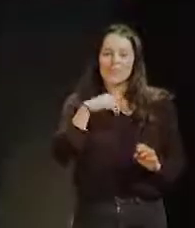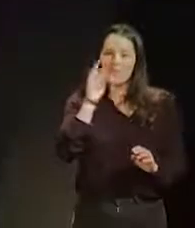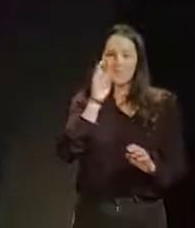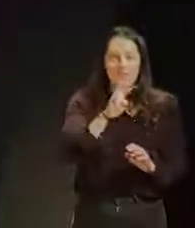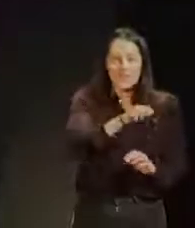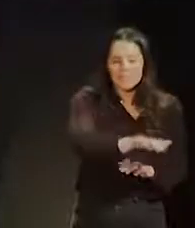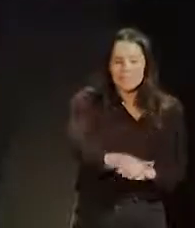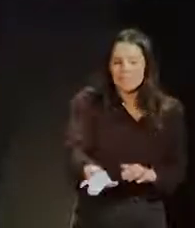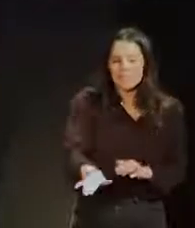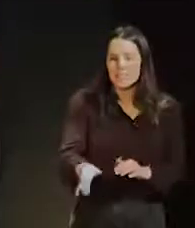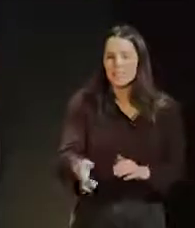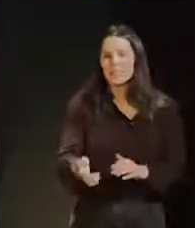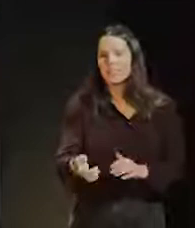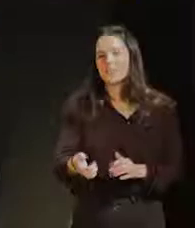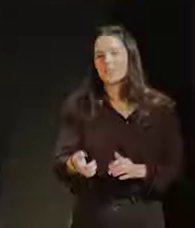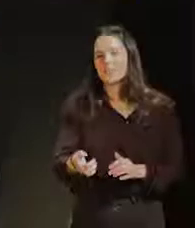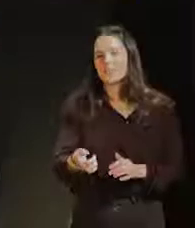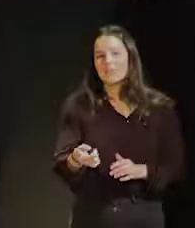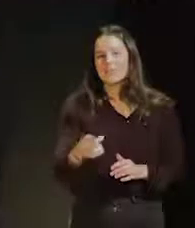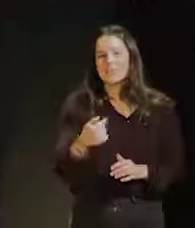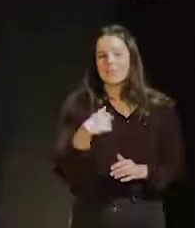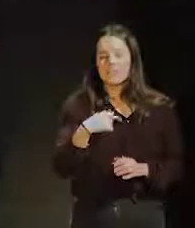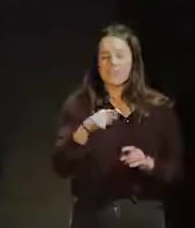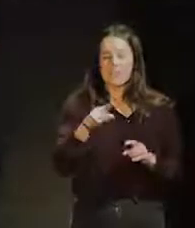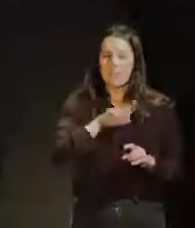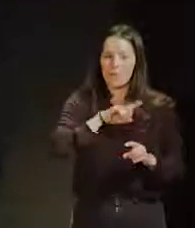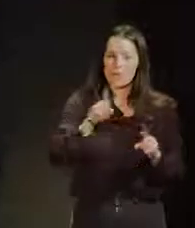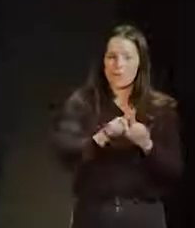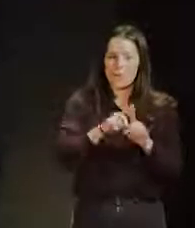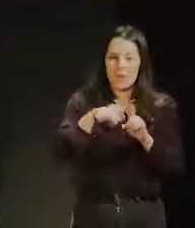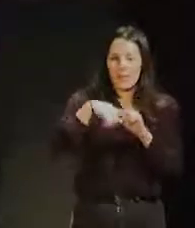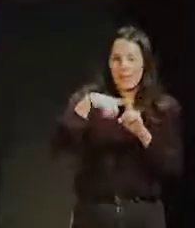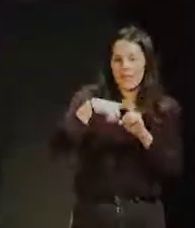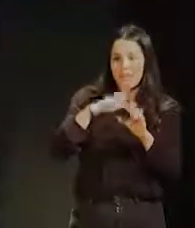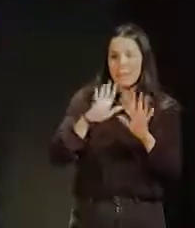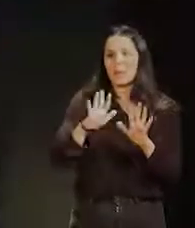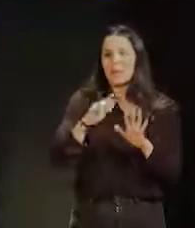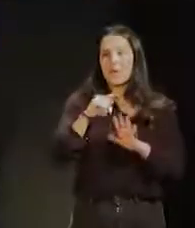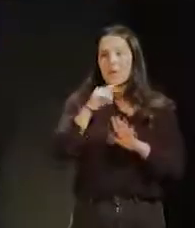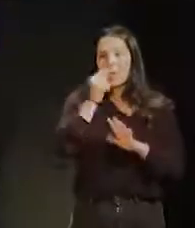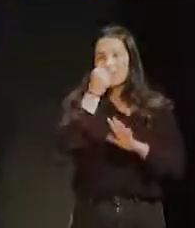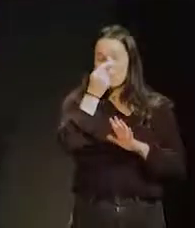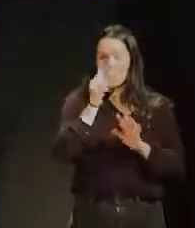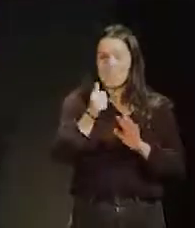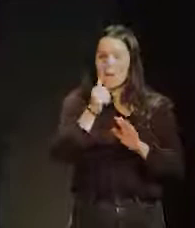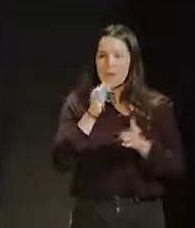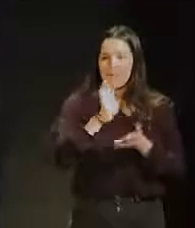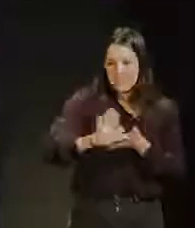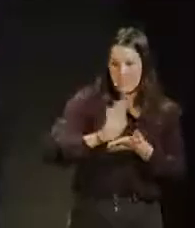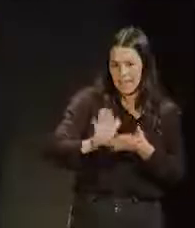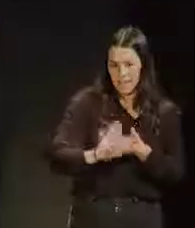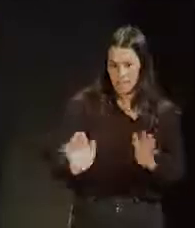lo mismo, tenemos lo mismo registro, pero un poquito más tranquilo.